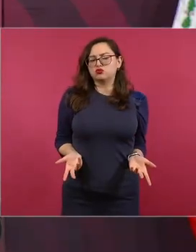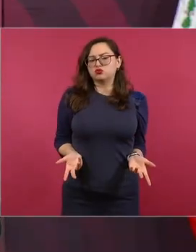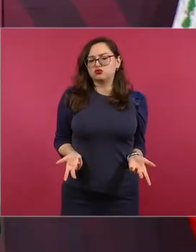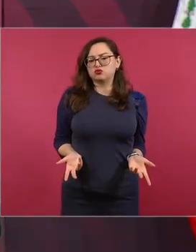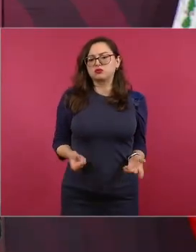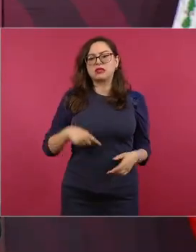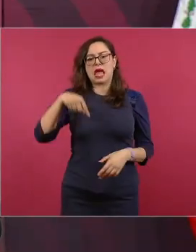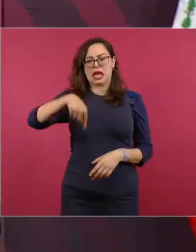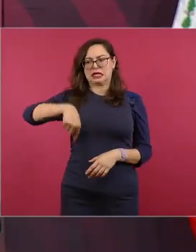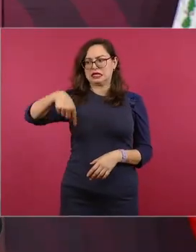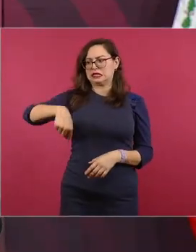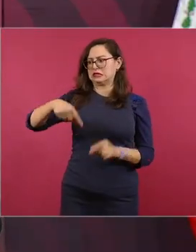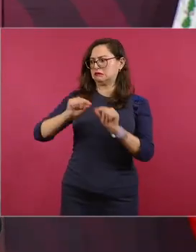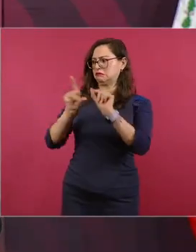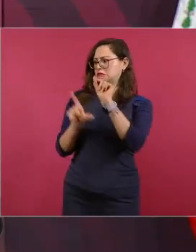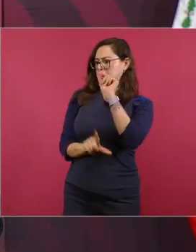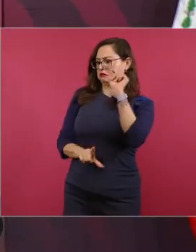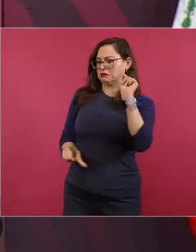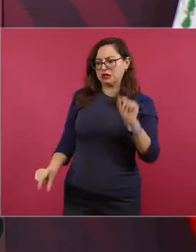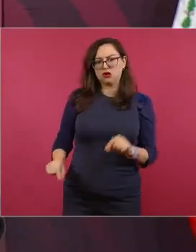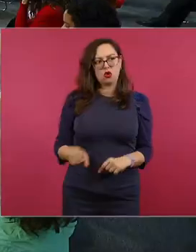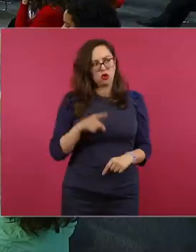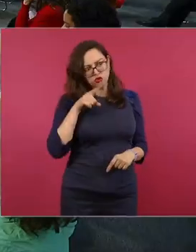Aquí en México,